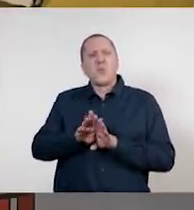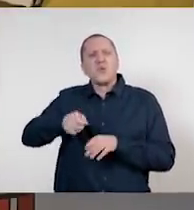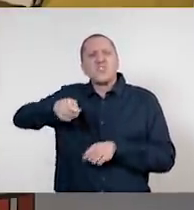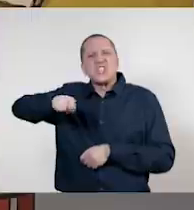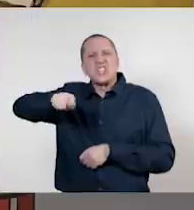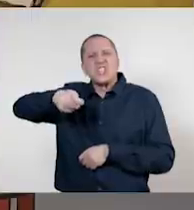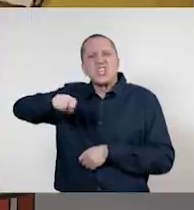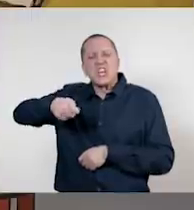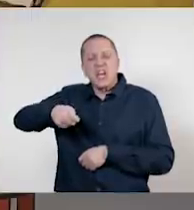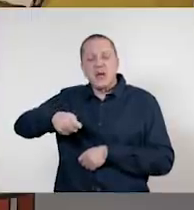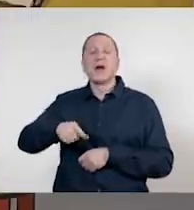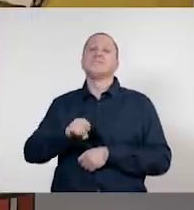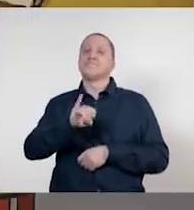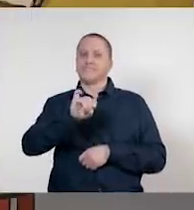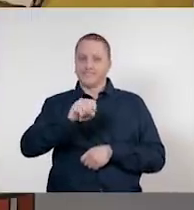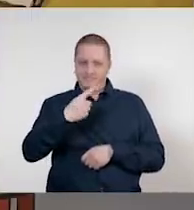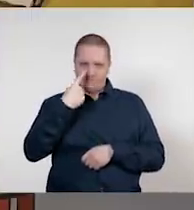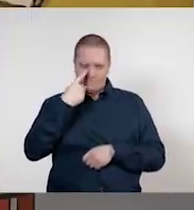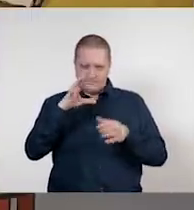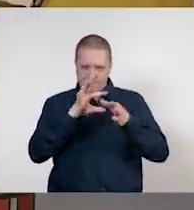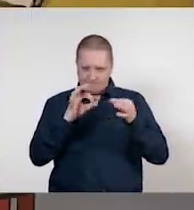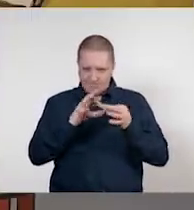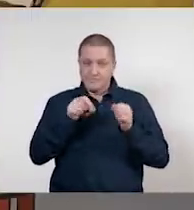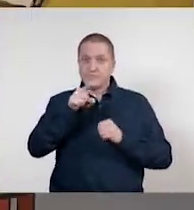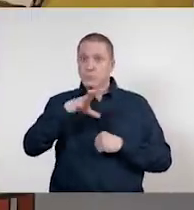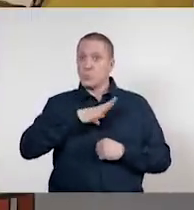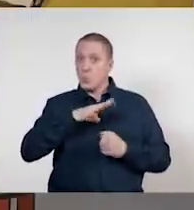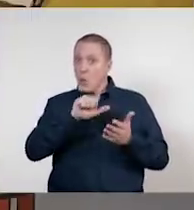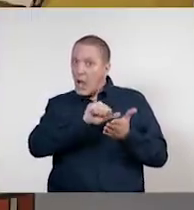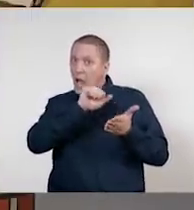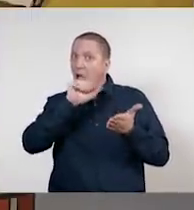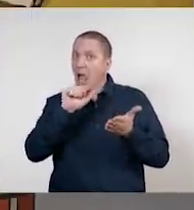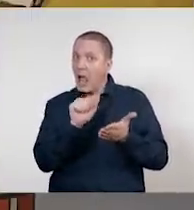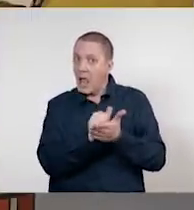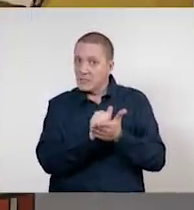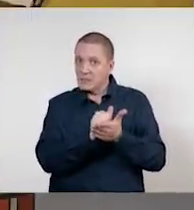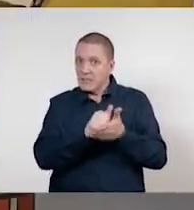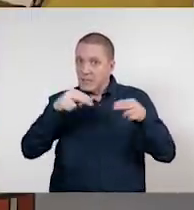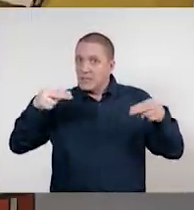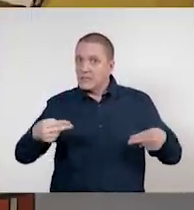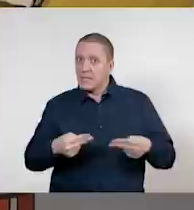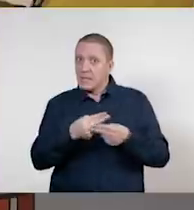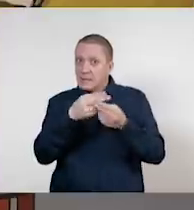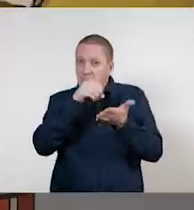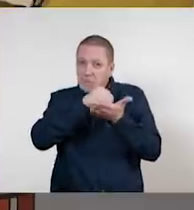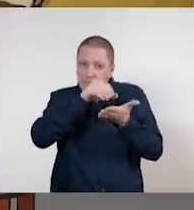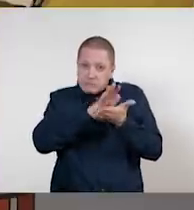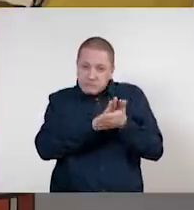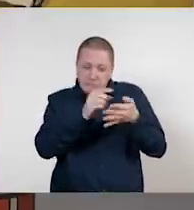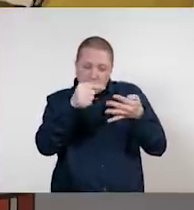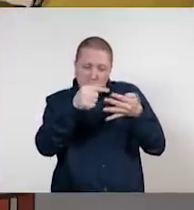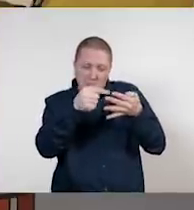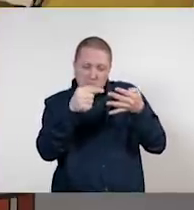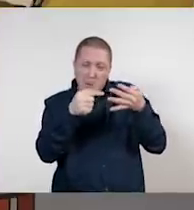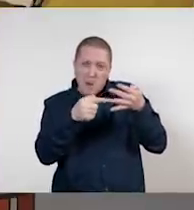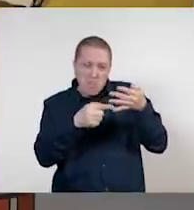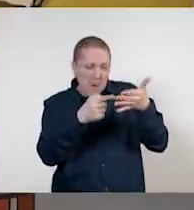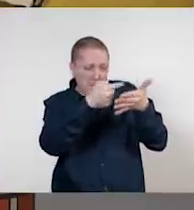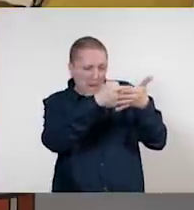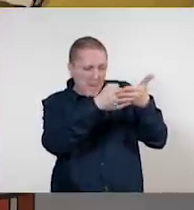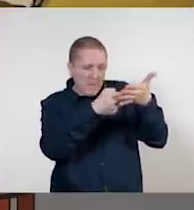mira, si tú cuentas con un acta de nacimiento y ahí se asientan, se escriben, se anotan todos tus